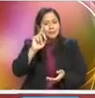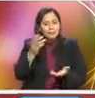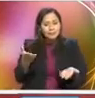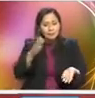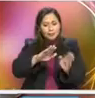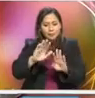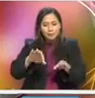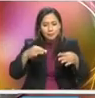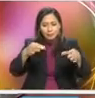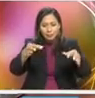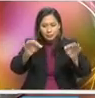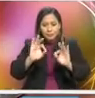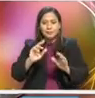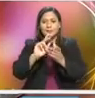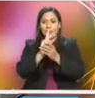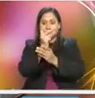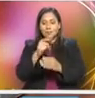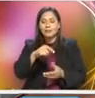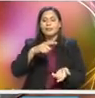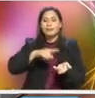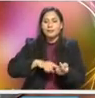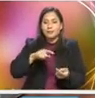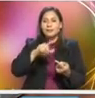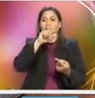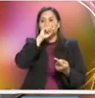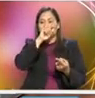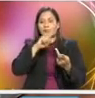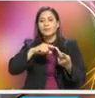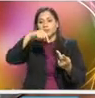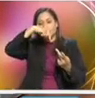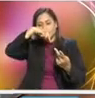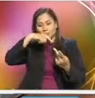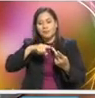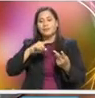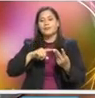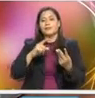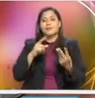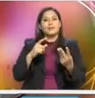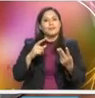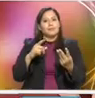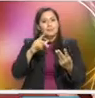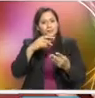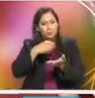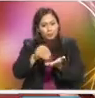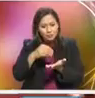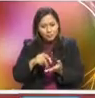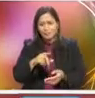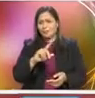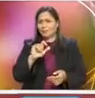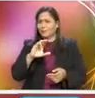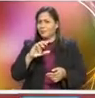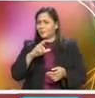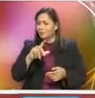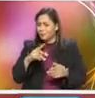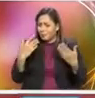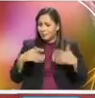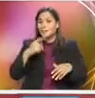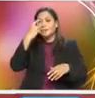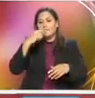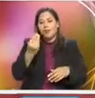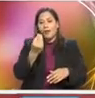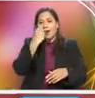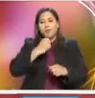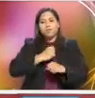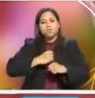en hoja de plátano, relleno de pollo, pavo y lomo de puerco. El zacahuil. Es una cosa para todos los gustos y sobre todo para engordar a